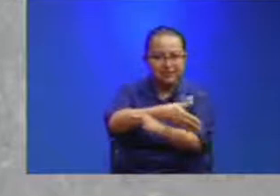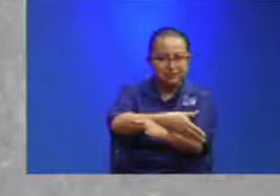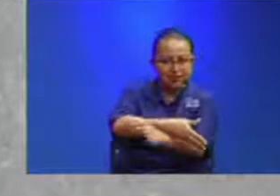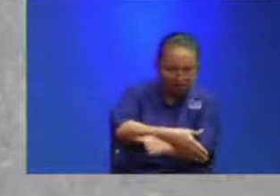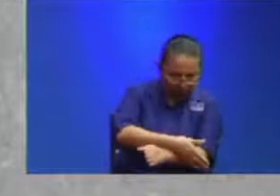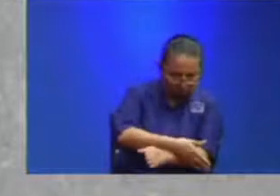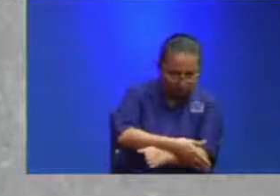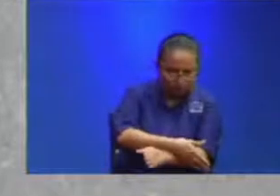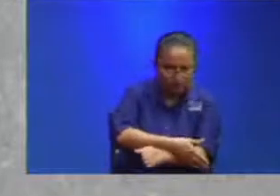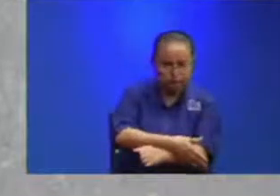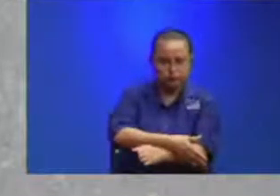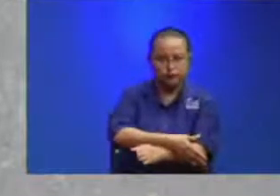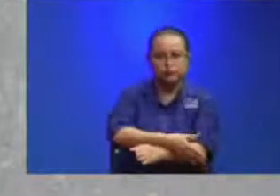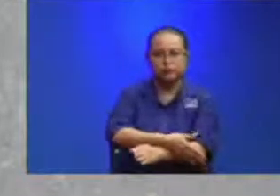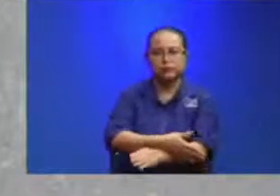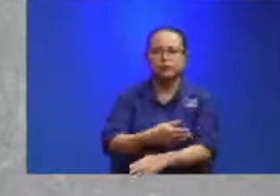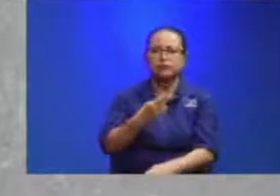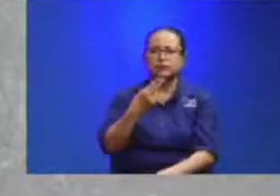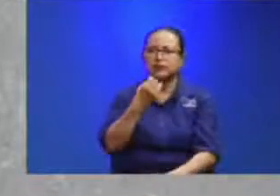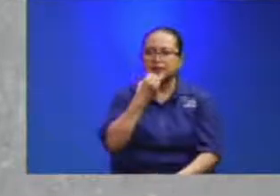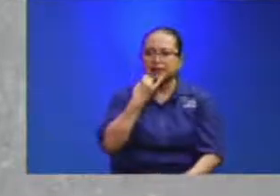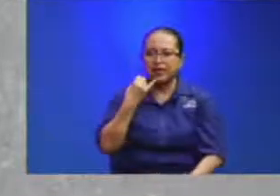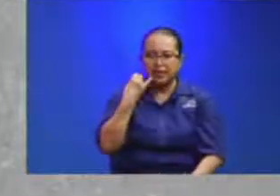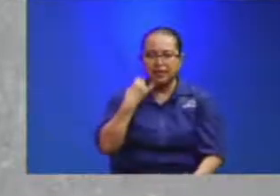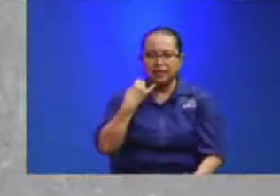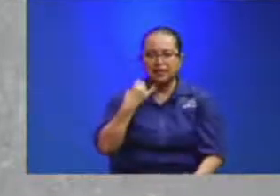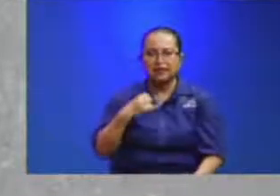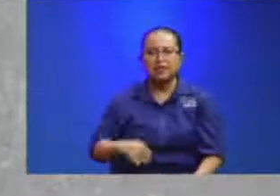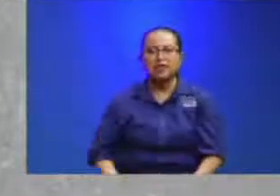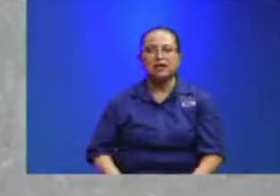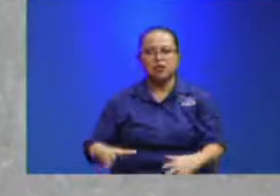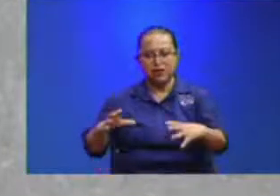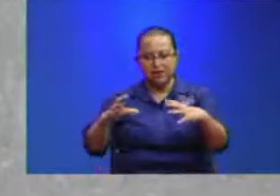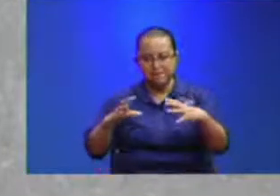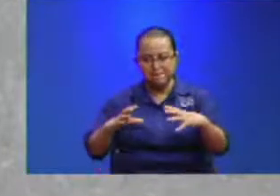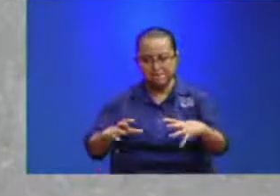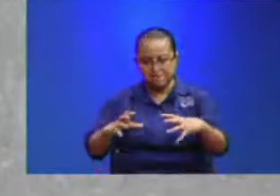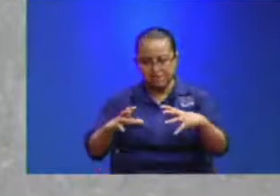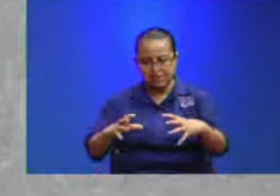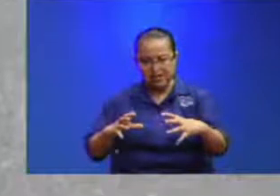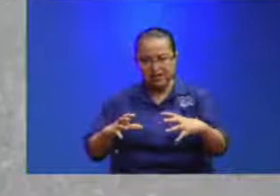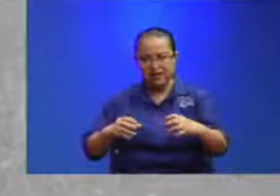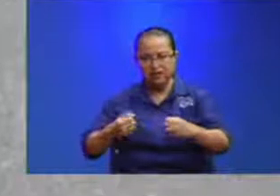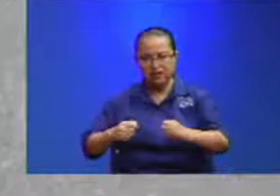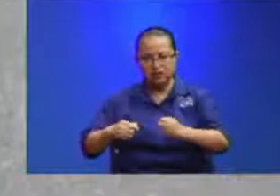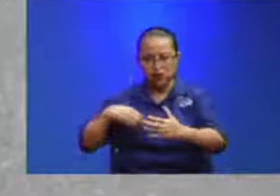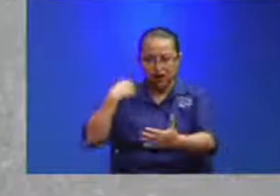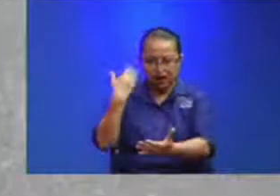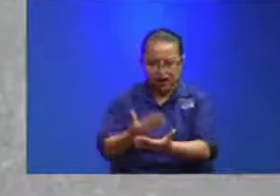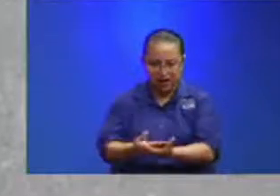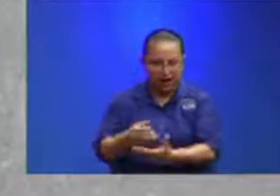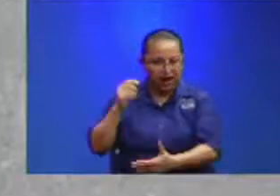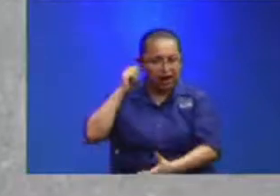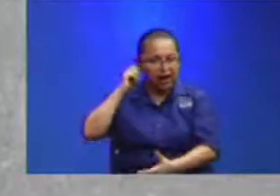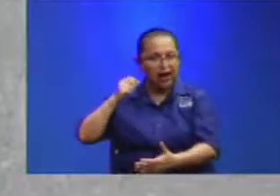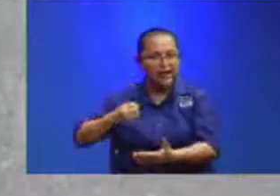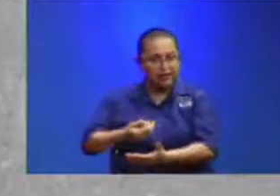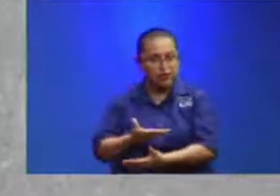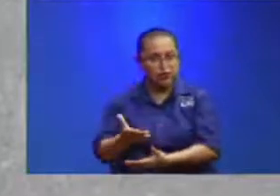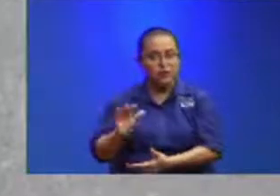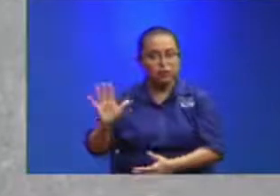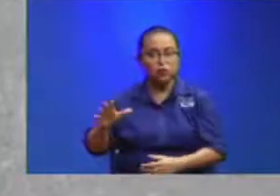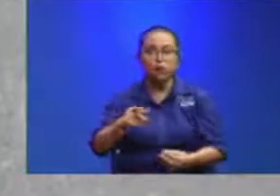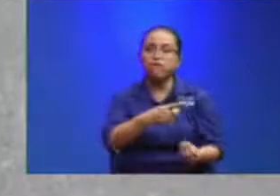él y vino a ser una piedra de tropiezo para género y para su